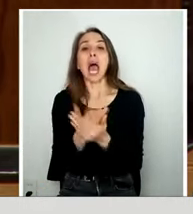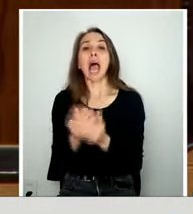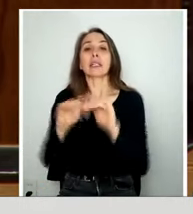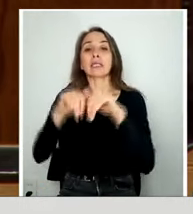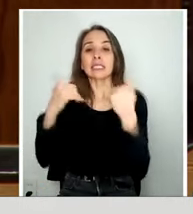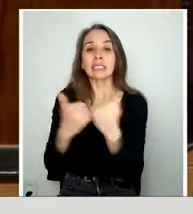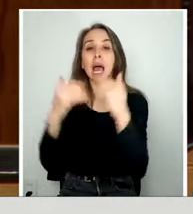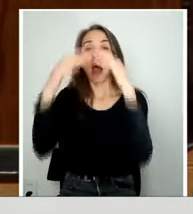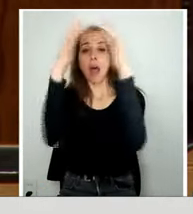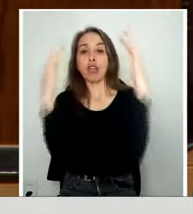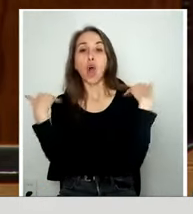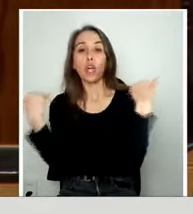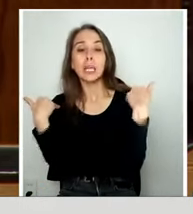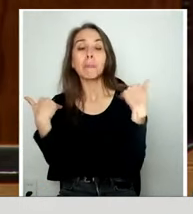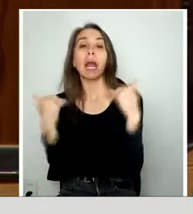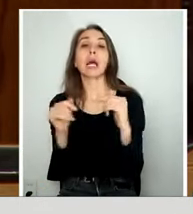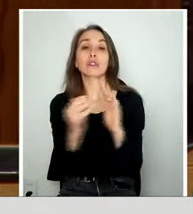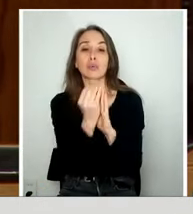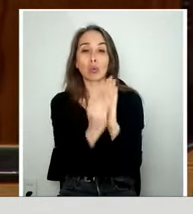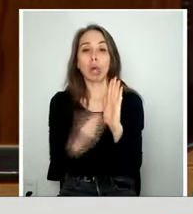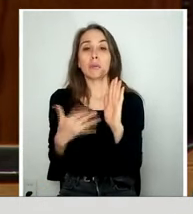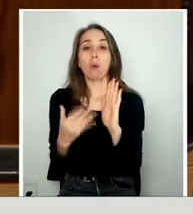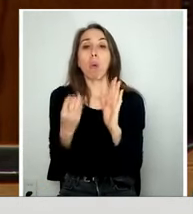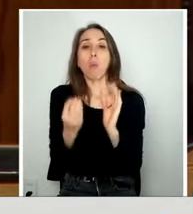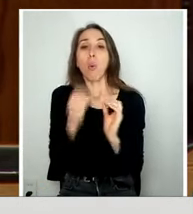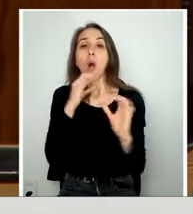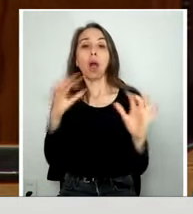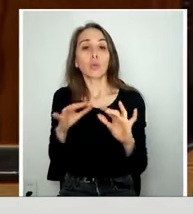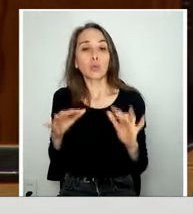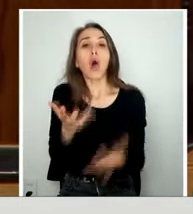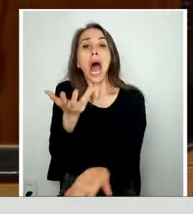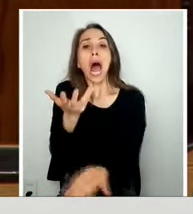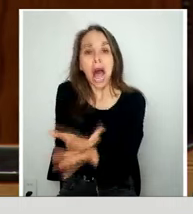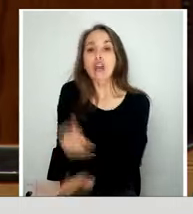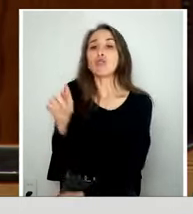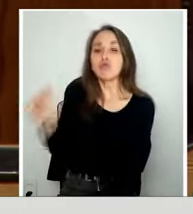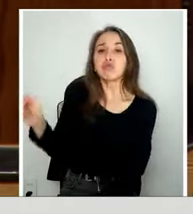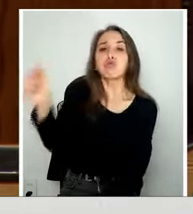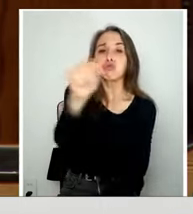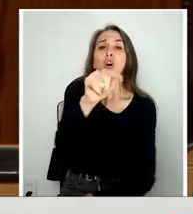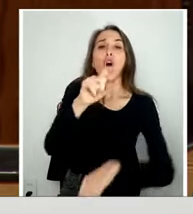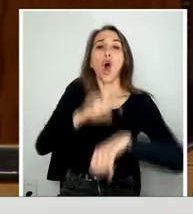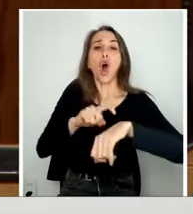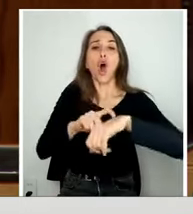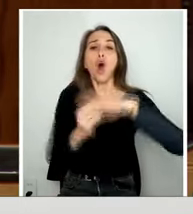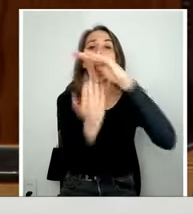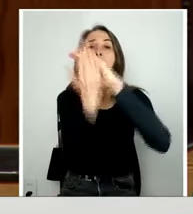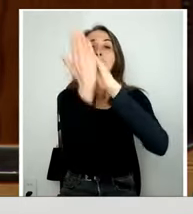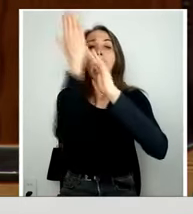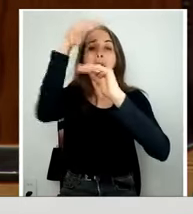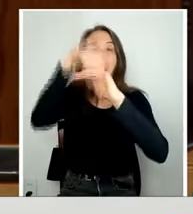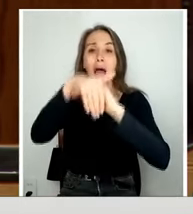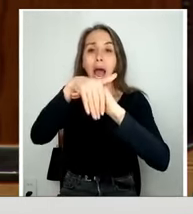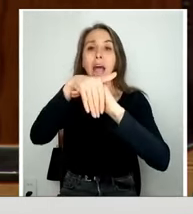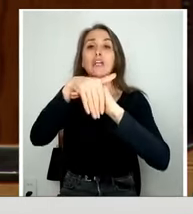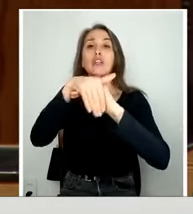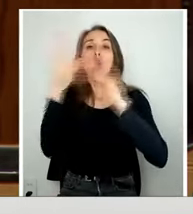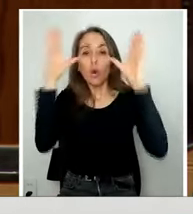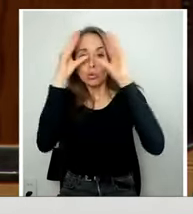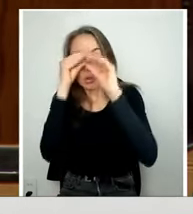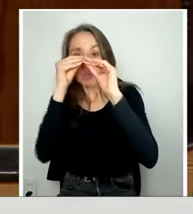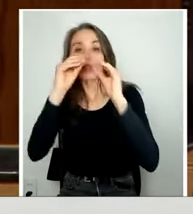una relevancia en el buen uso en la disposición en los horarios distintos y en poder alternar